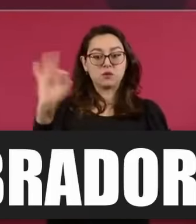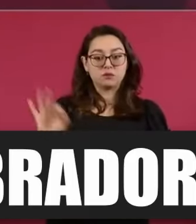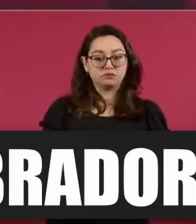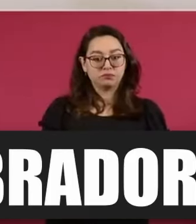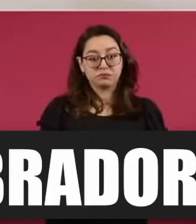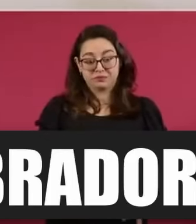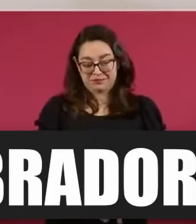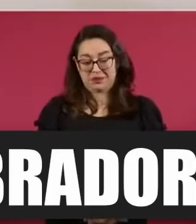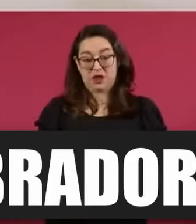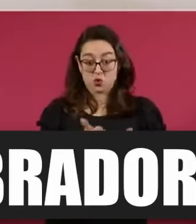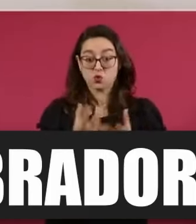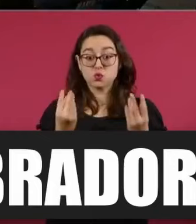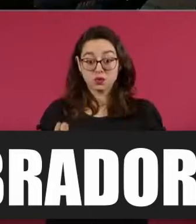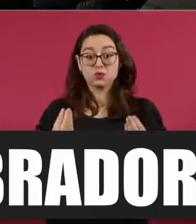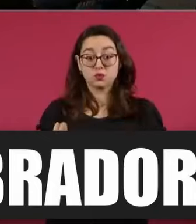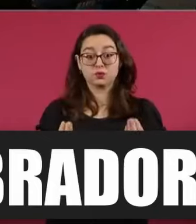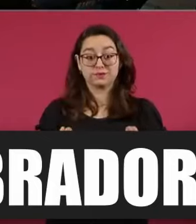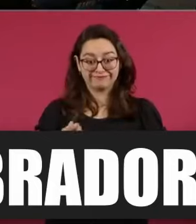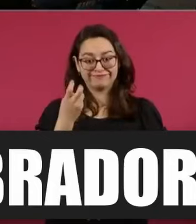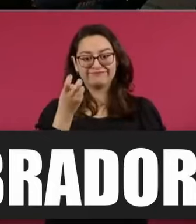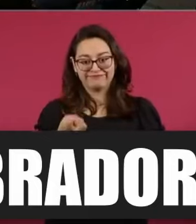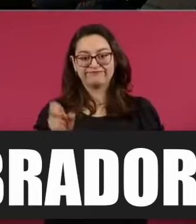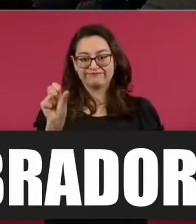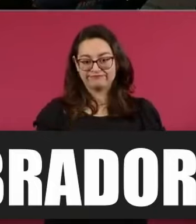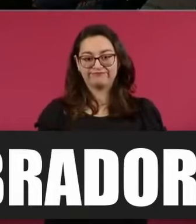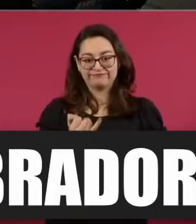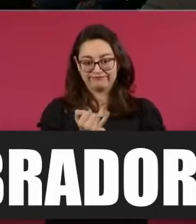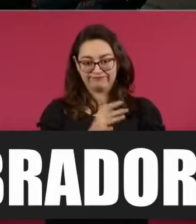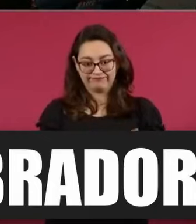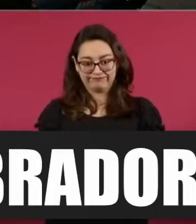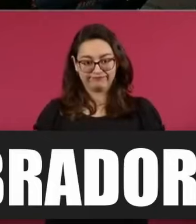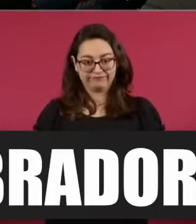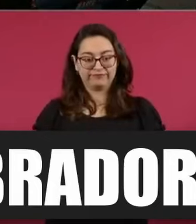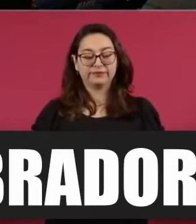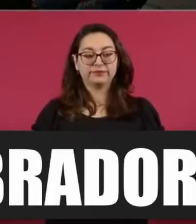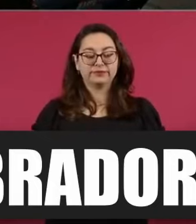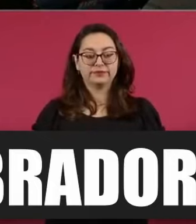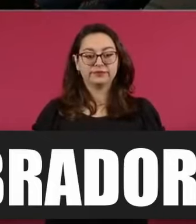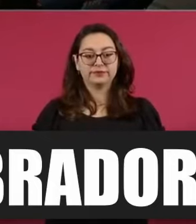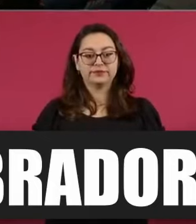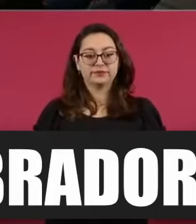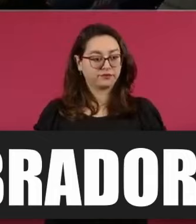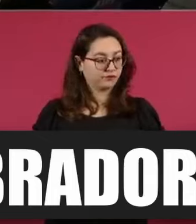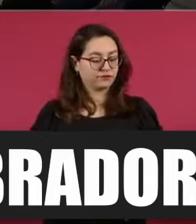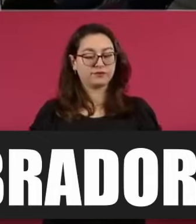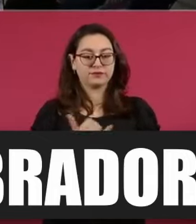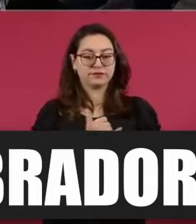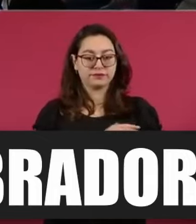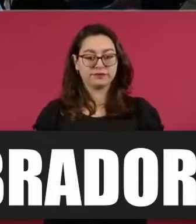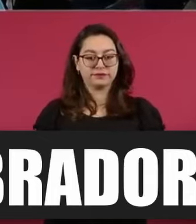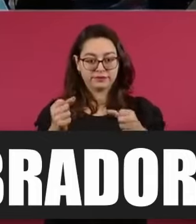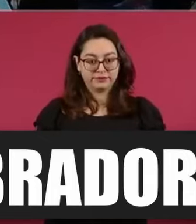Entonces, vamos hoy a presentar esa iniciativa. Empezamos por el informe de seguridad.